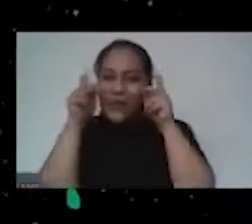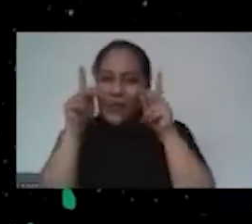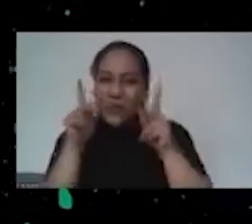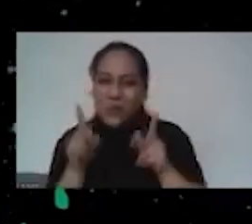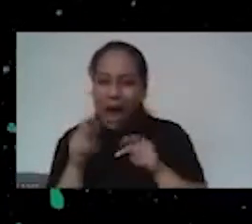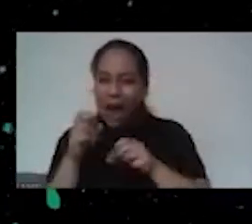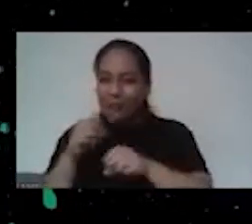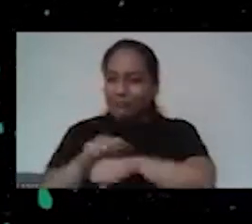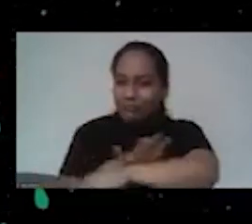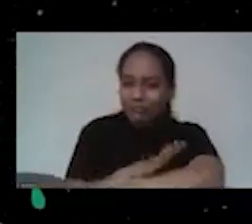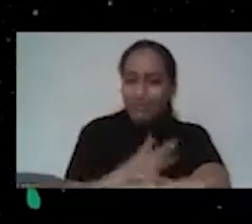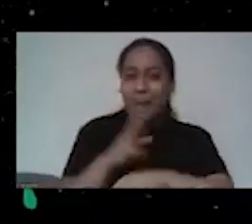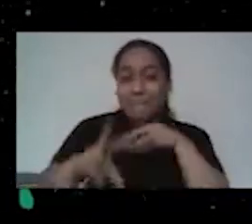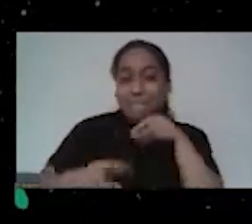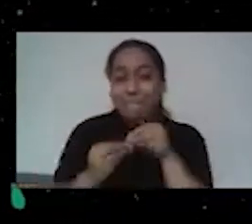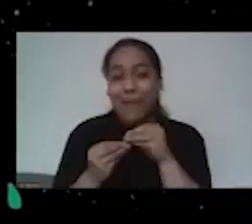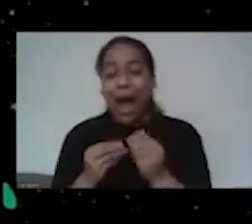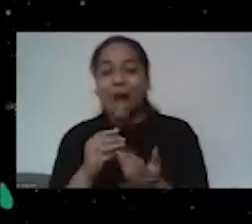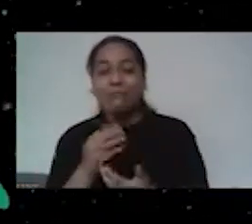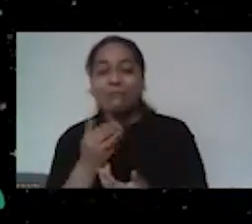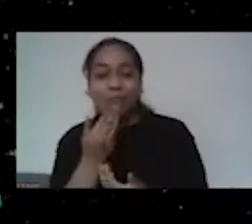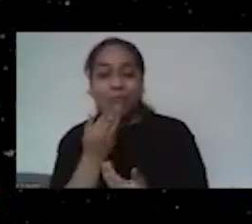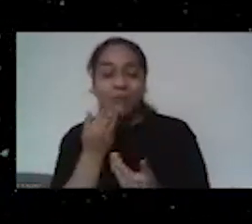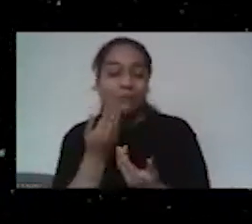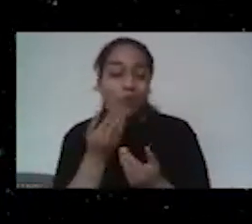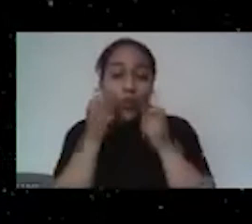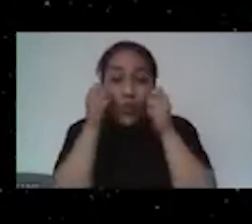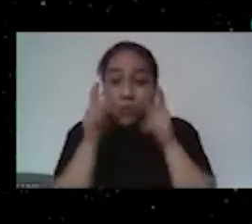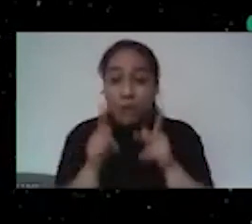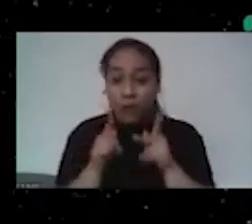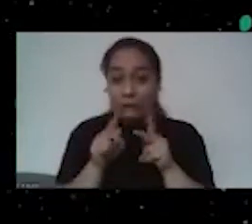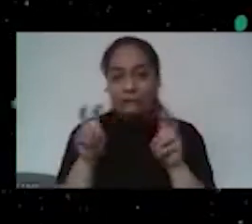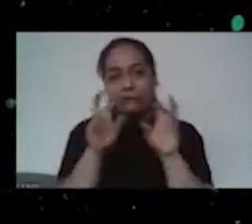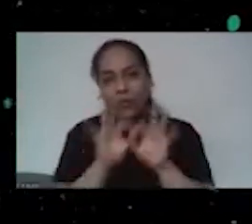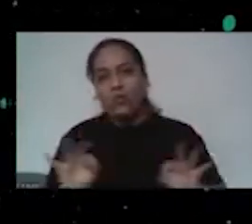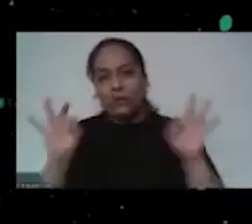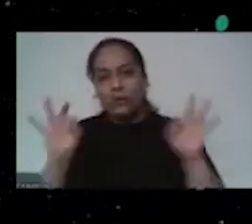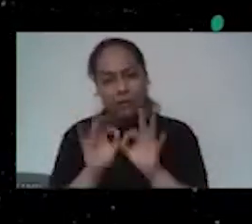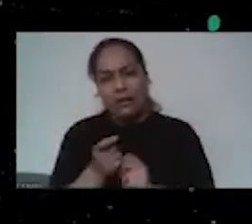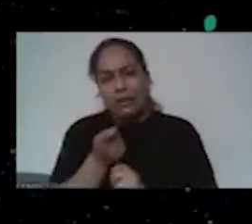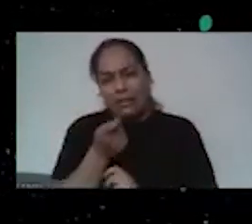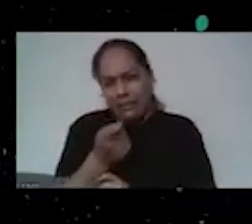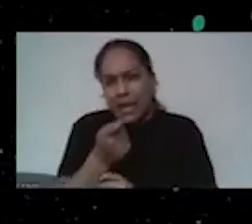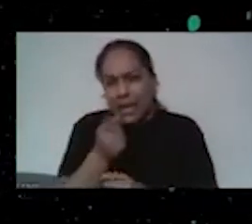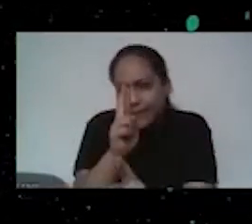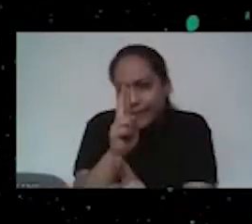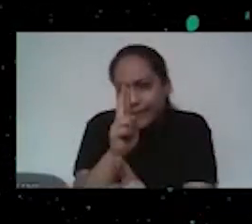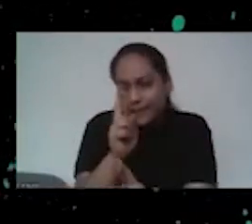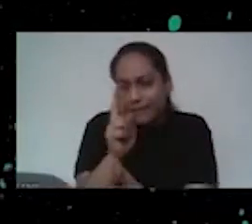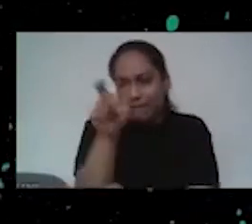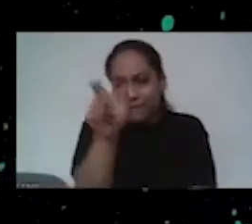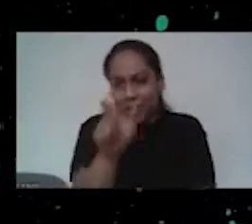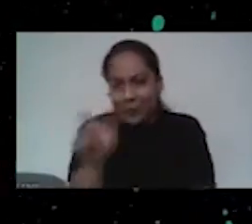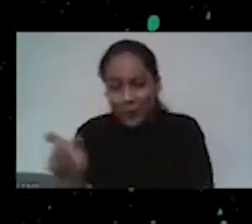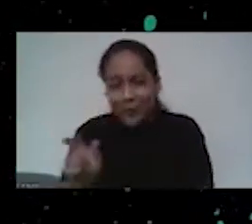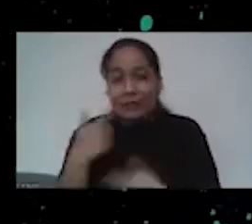lo humano, tiene que tener una carga de delicadeza y de respeto por el otro muy profunda.